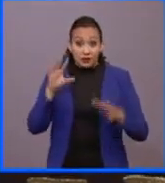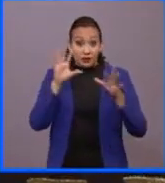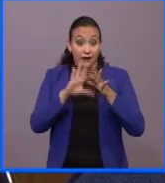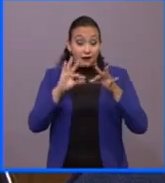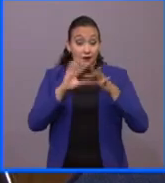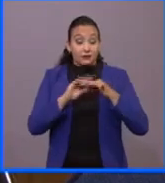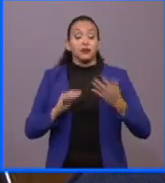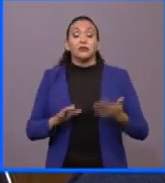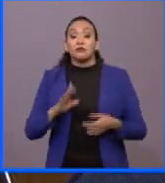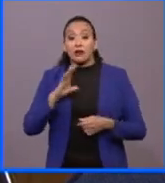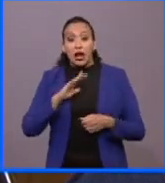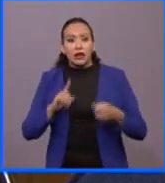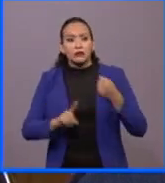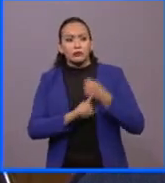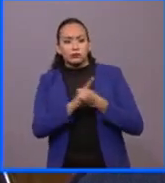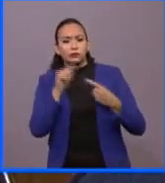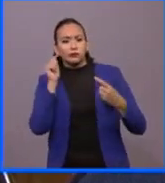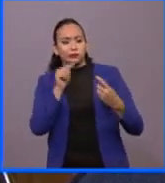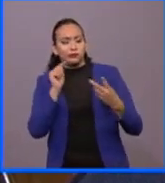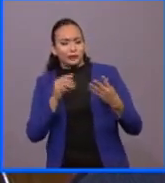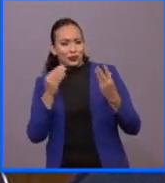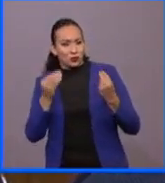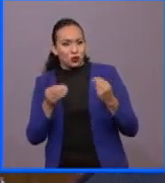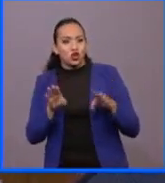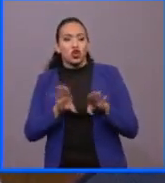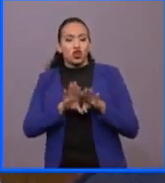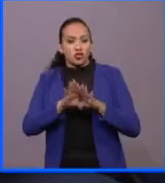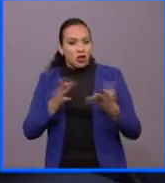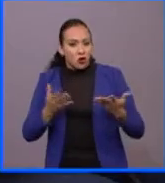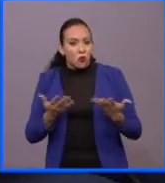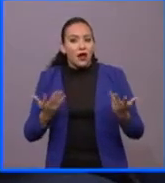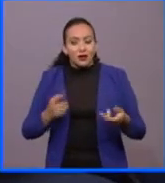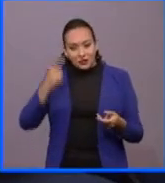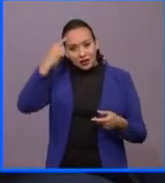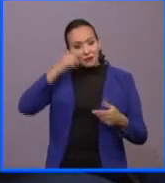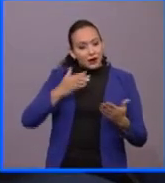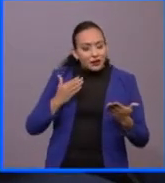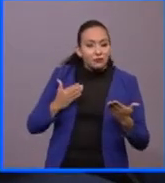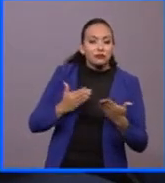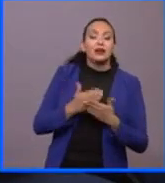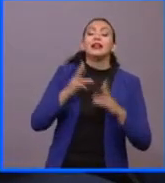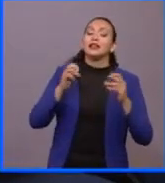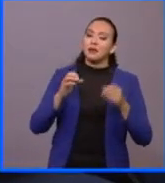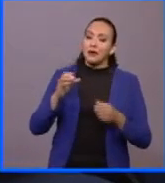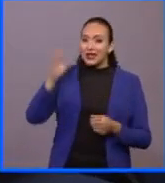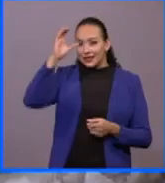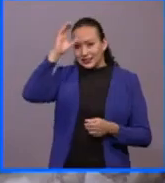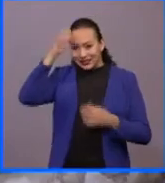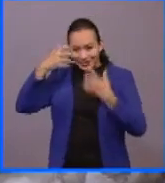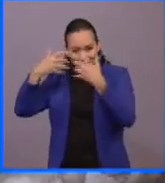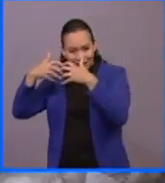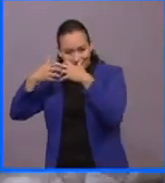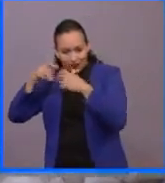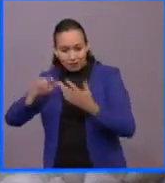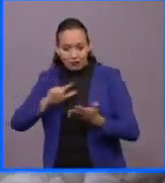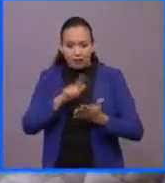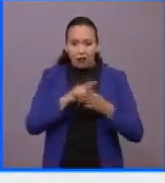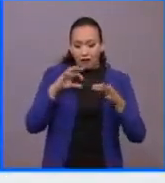los principales desafíos que hay en torno a esta vinculación entre las neurociencias y el derecho.